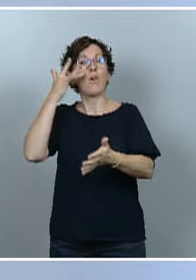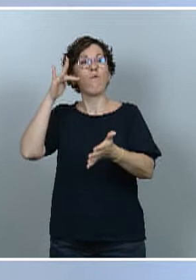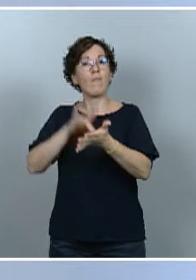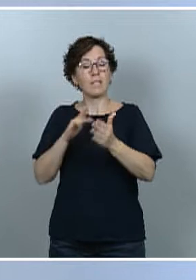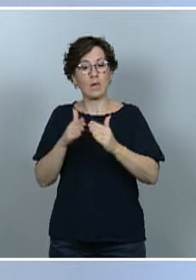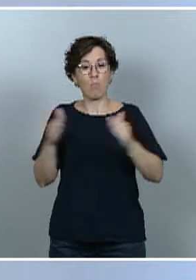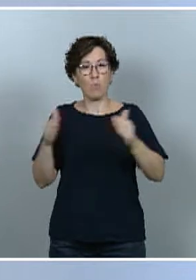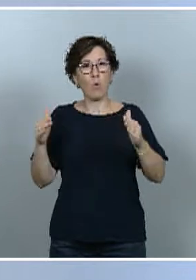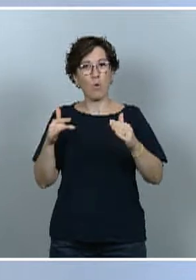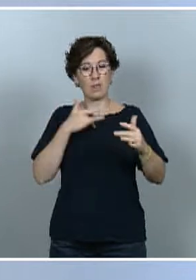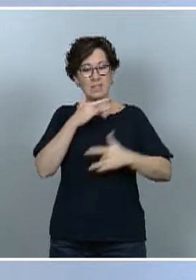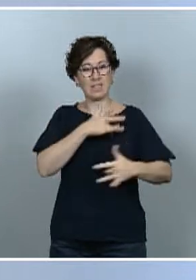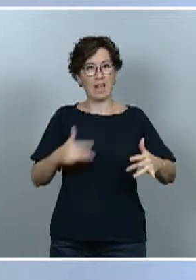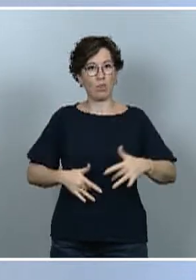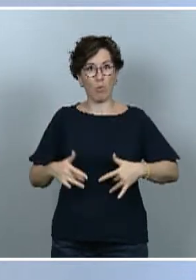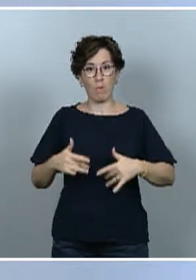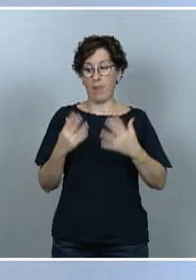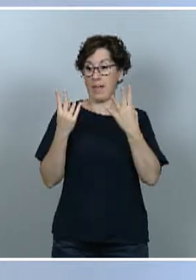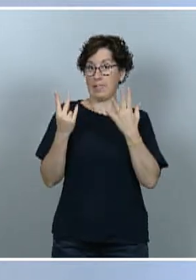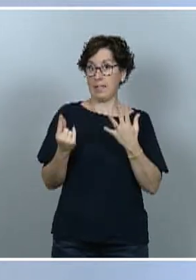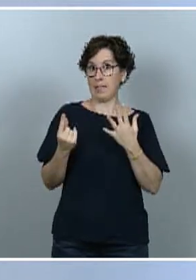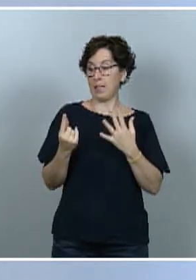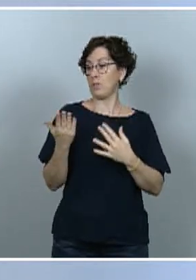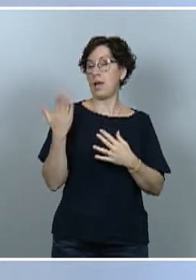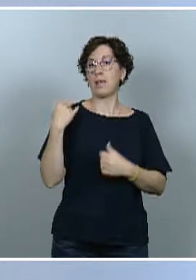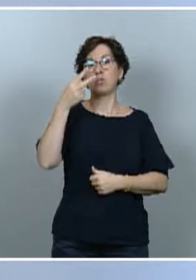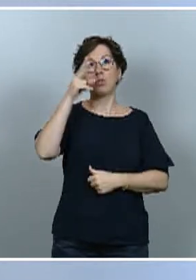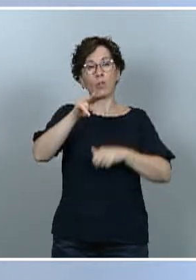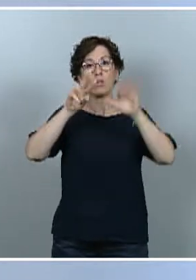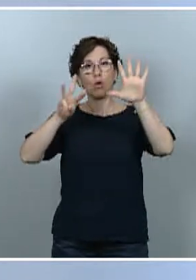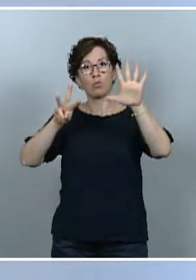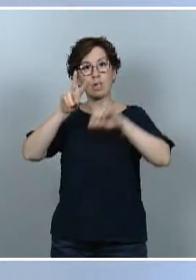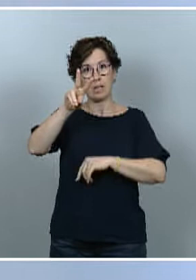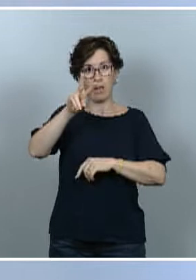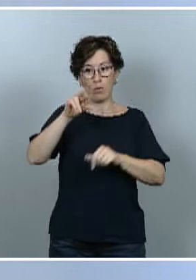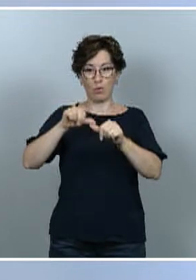7 días. Ayer dimos a conocer que había 282 casos en los últimos 7 días